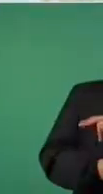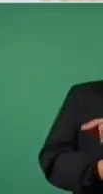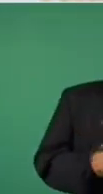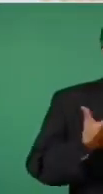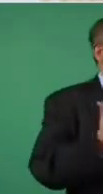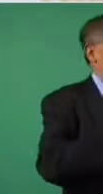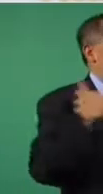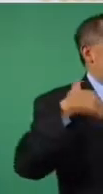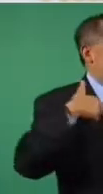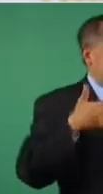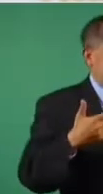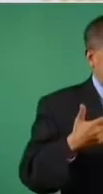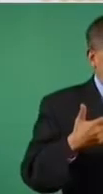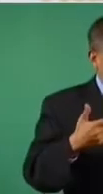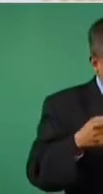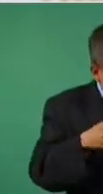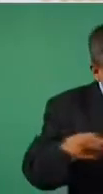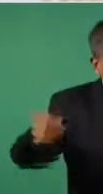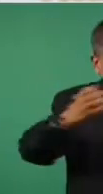¿Por qué no a la escuela?